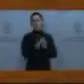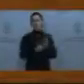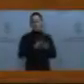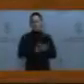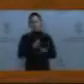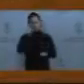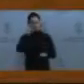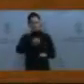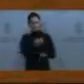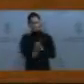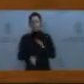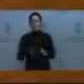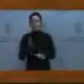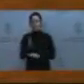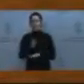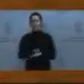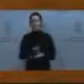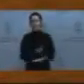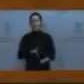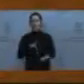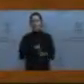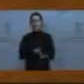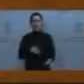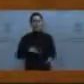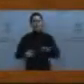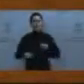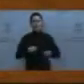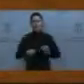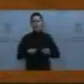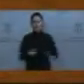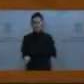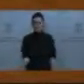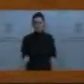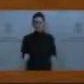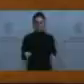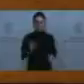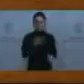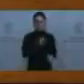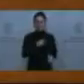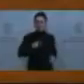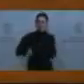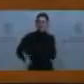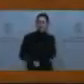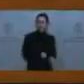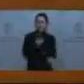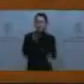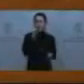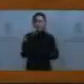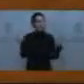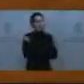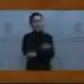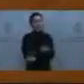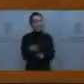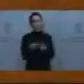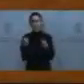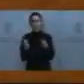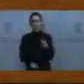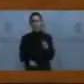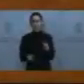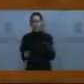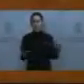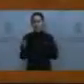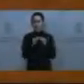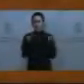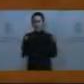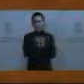de acudir a esa mesa de negociación. Señorías del Grupo Podemos, si no coinciden con el déficit, no están de acuerdo con el déficit o con la